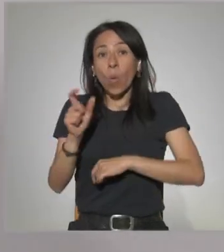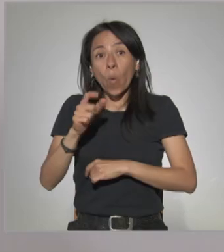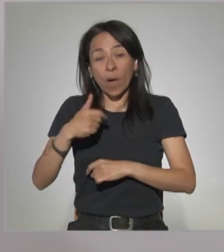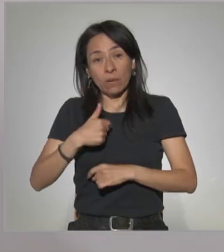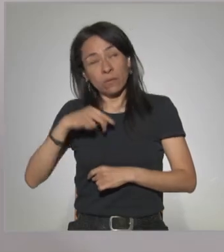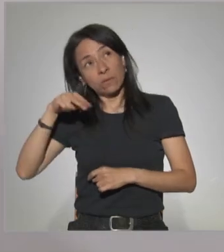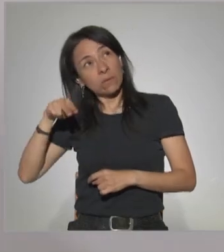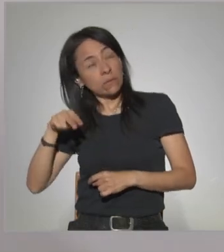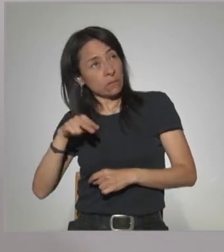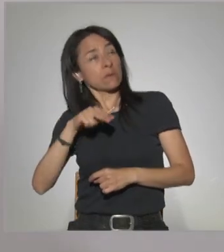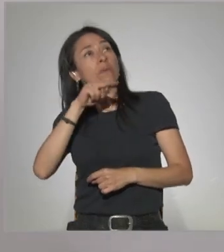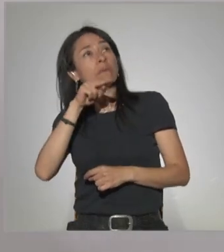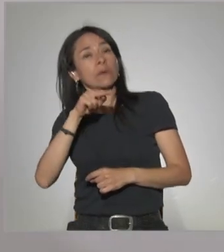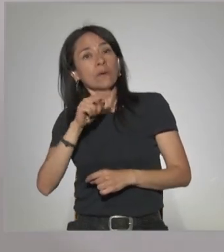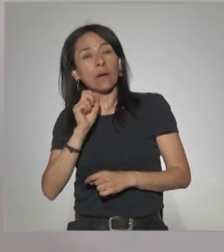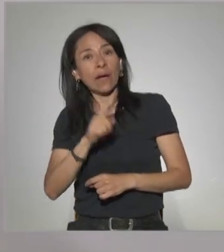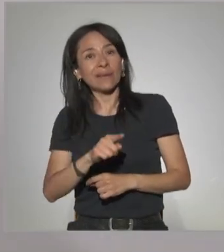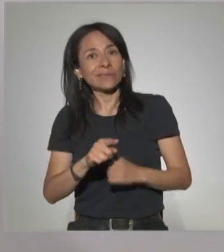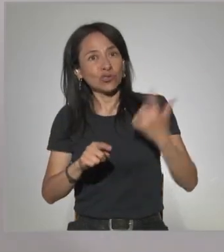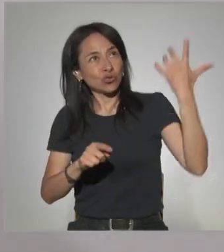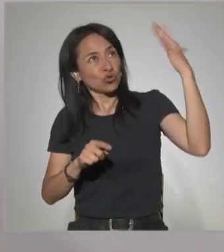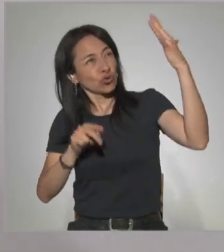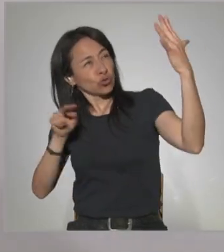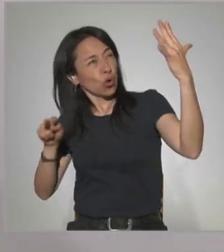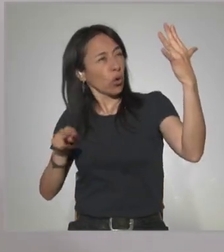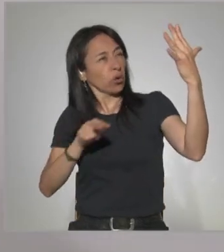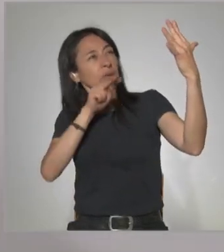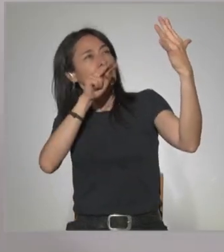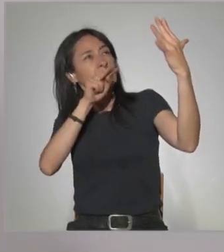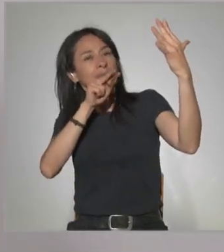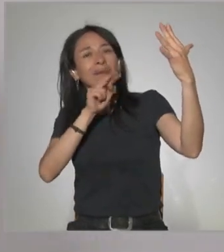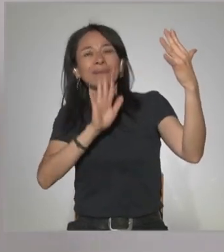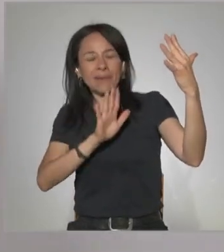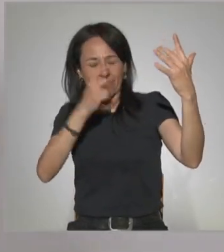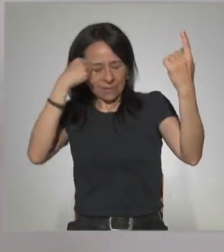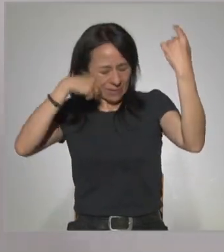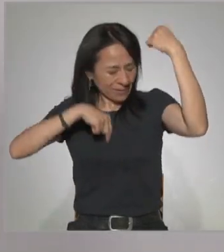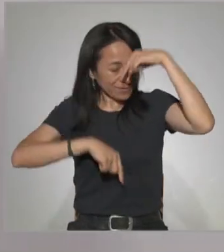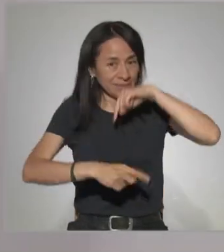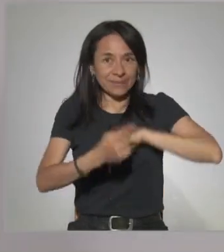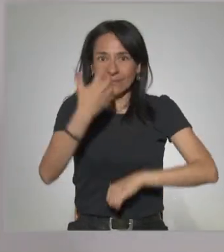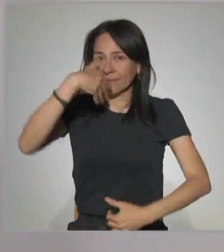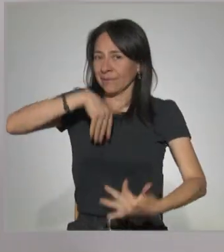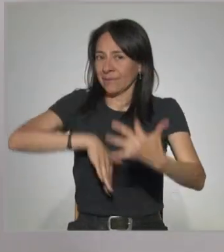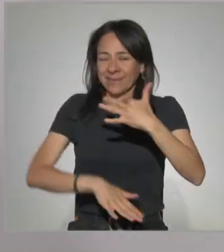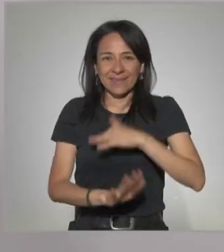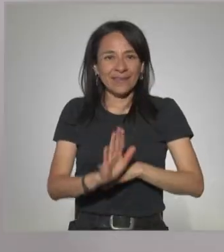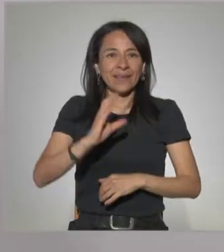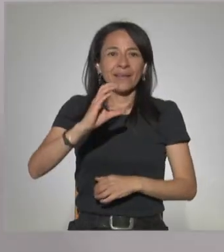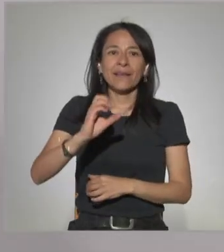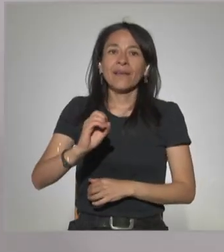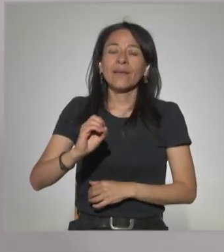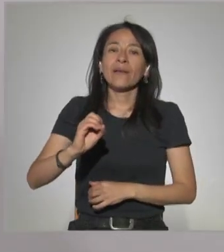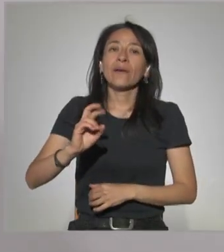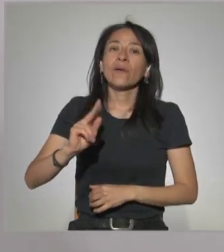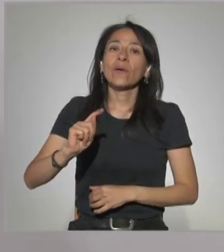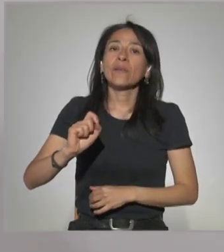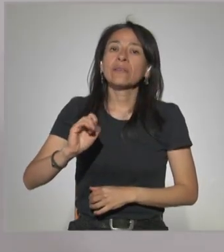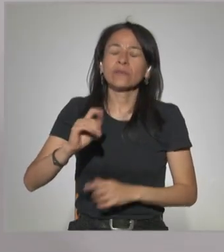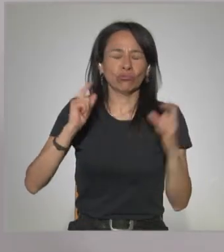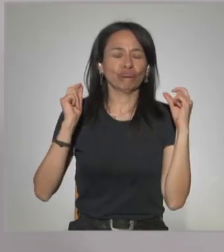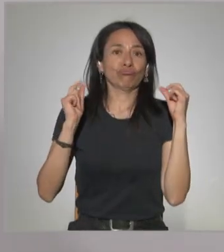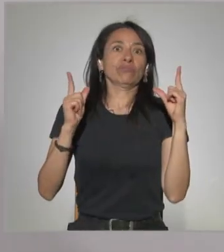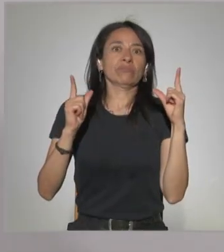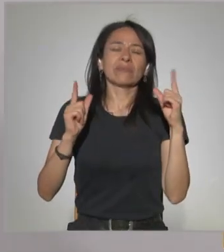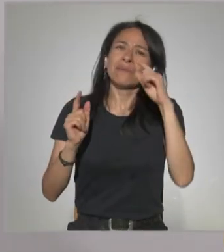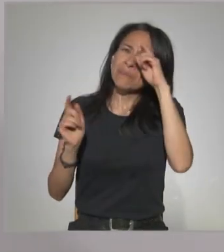que se sincronice todo. No necesariamente lo hacemos. Entonces, el cortisol despierta. Pero si no lo hago, por ejemplo,